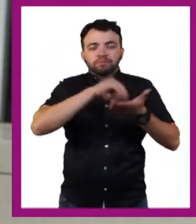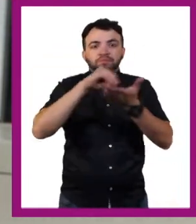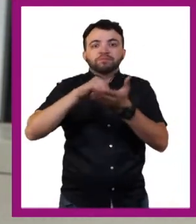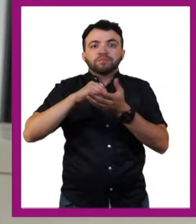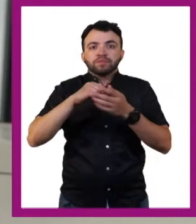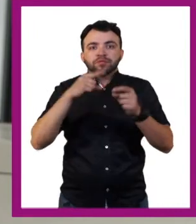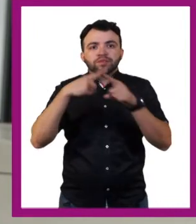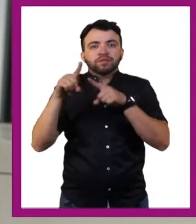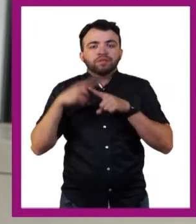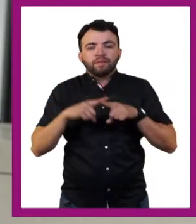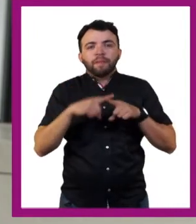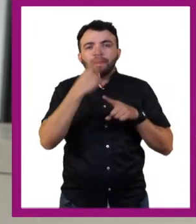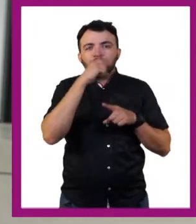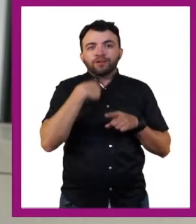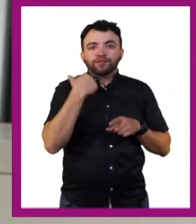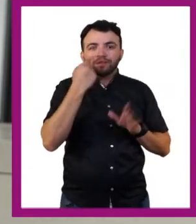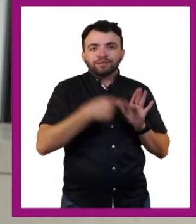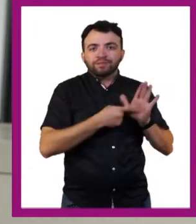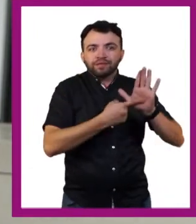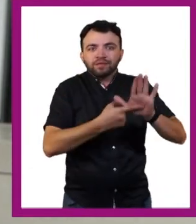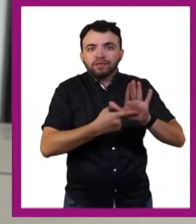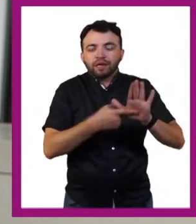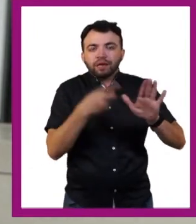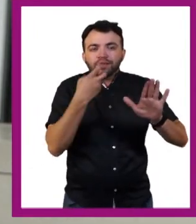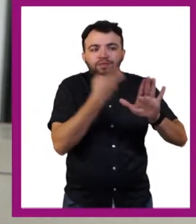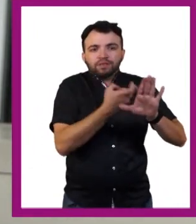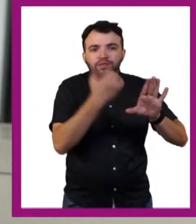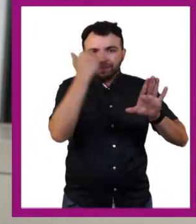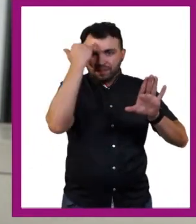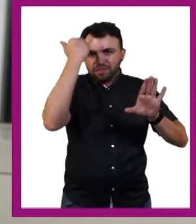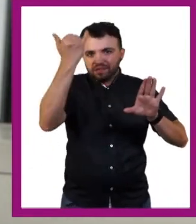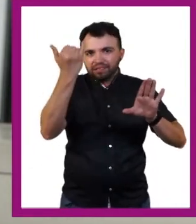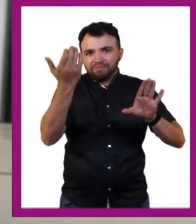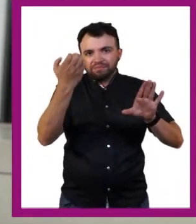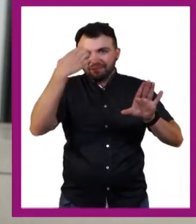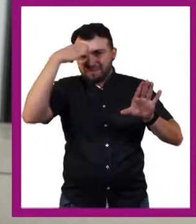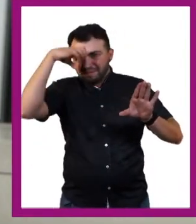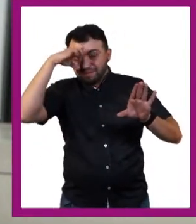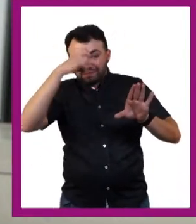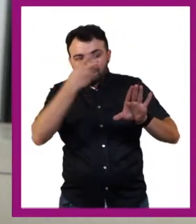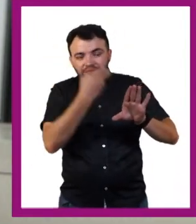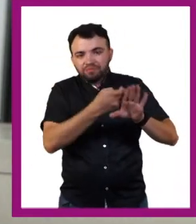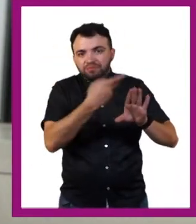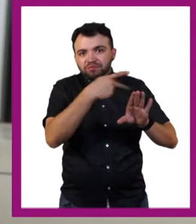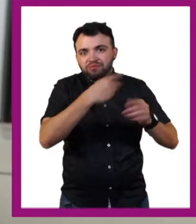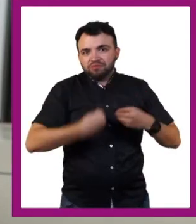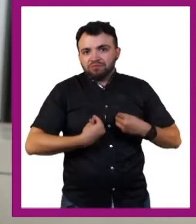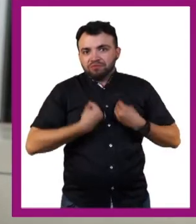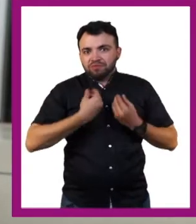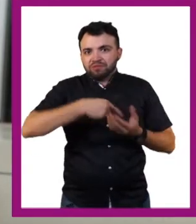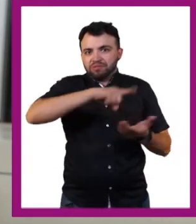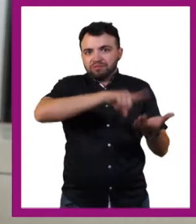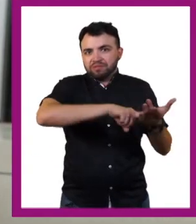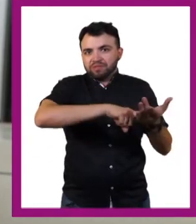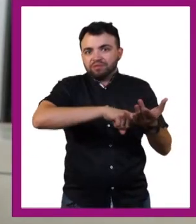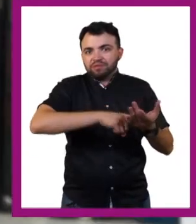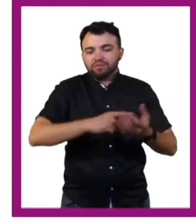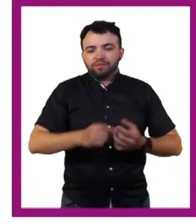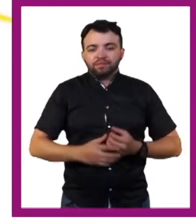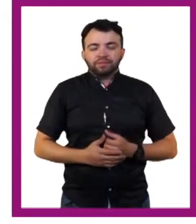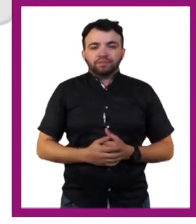poco para dar idea de esta realidad tan extraña que viven en el circo.